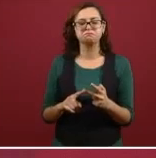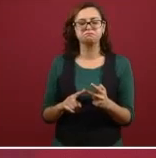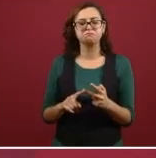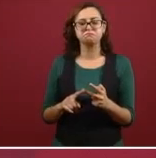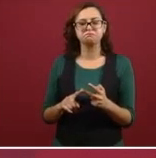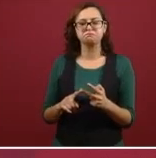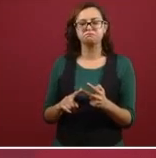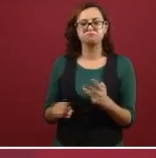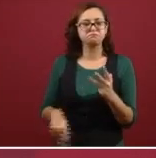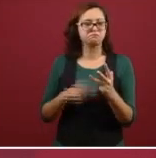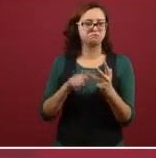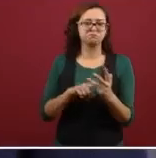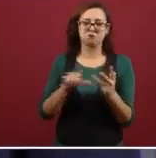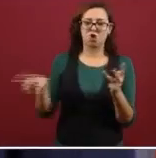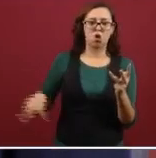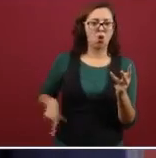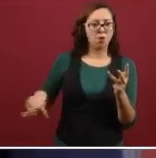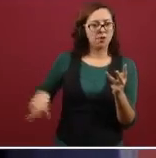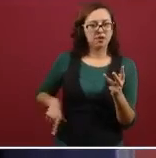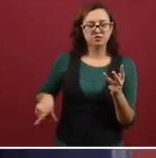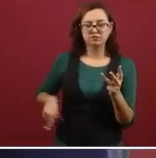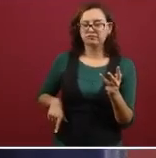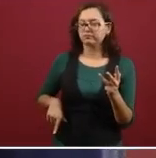ni el gobierno,